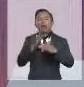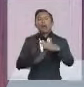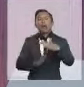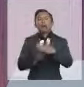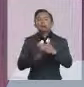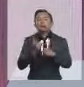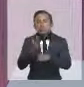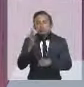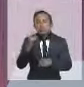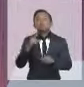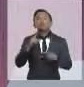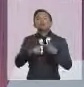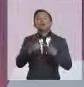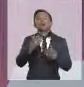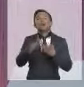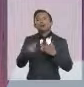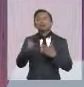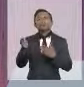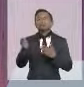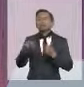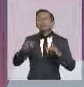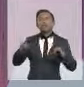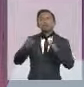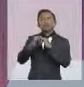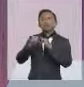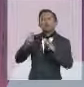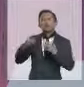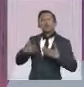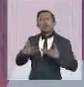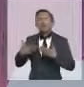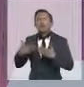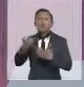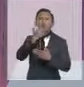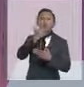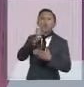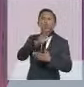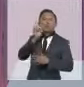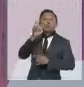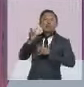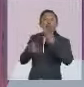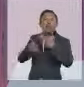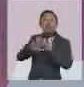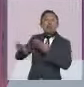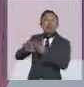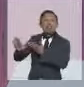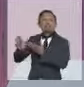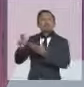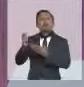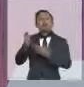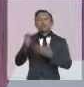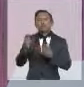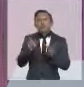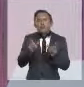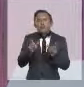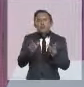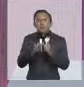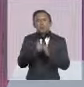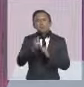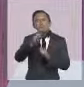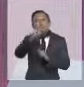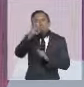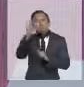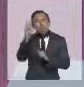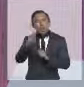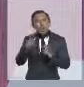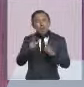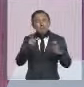destruye la confianza en las instituciones, que agudiza la desigualdad. Retomo frases que han dicho todos ustedes. Y sin